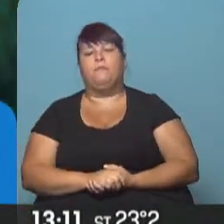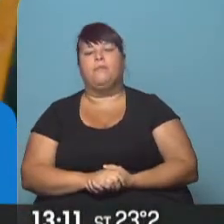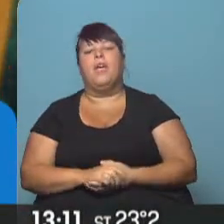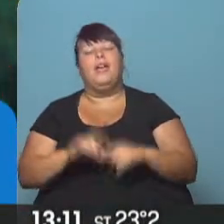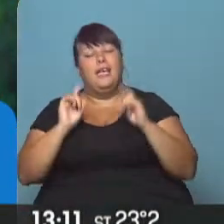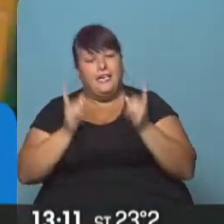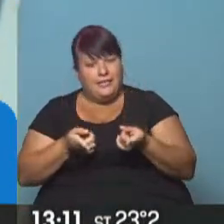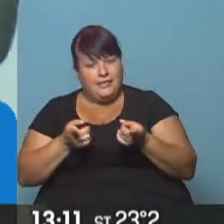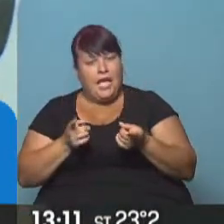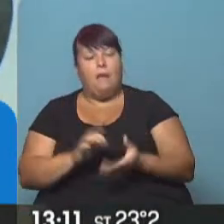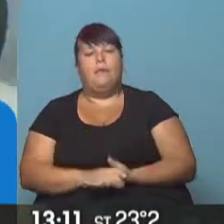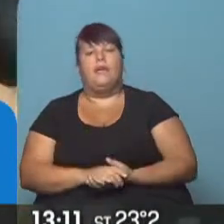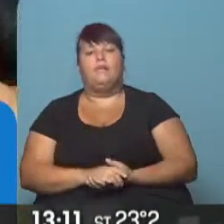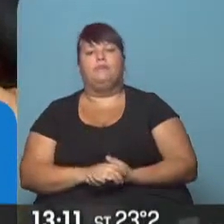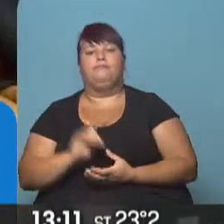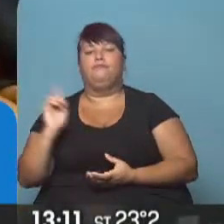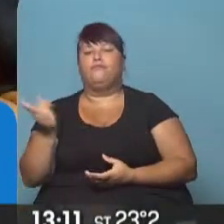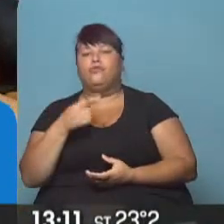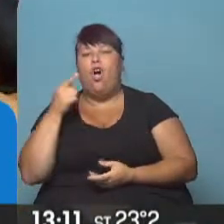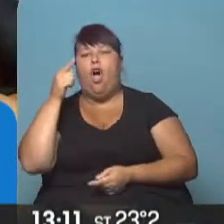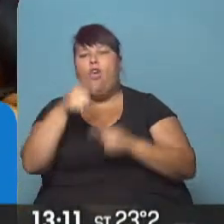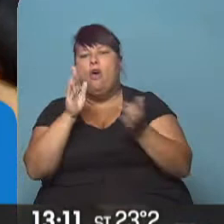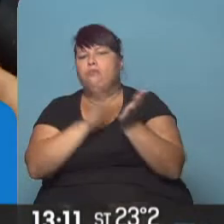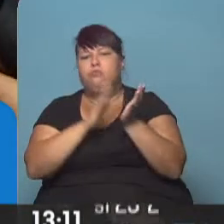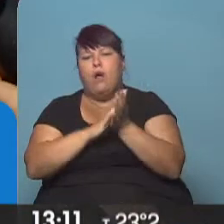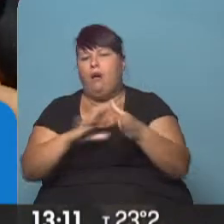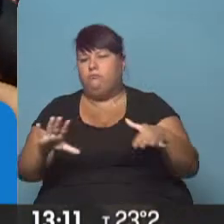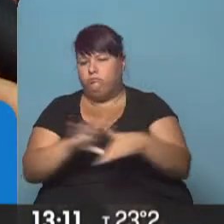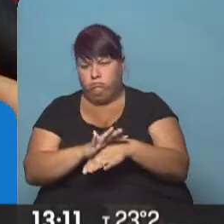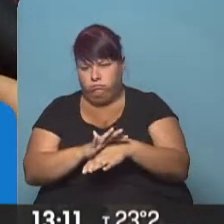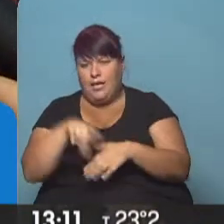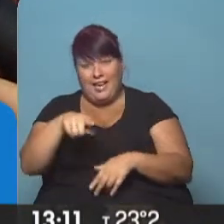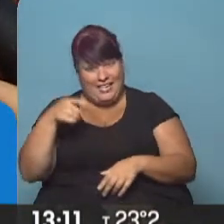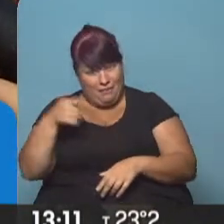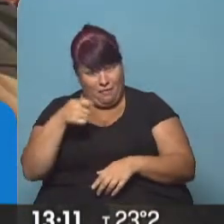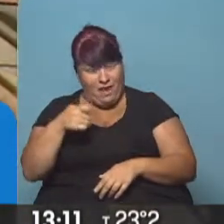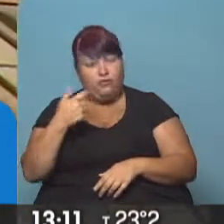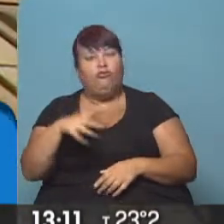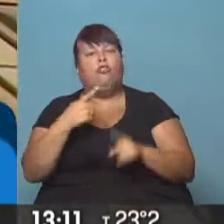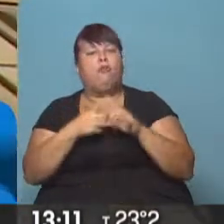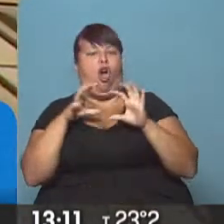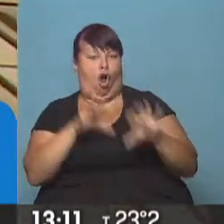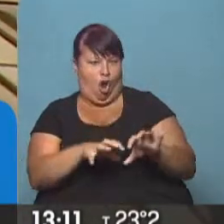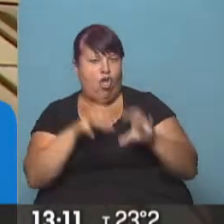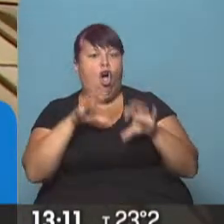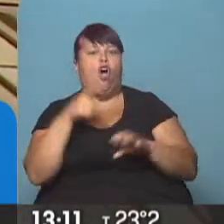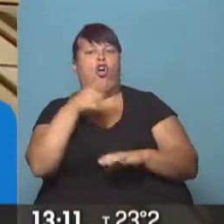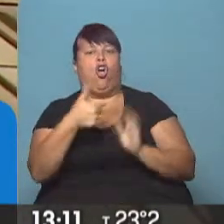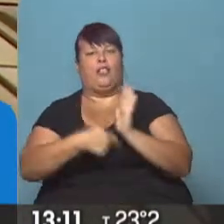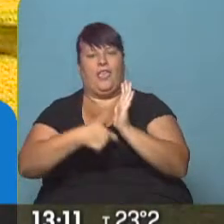sino también todos los indicadores y las pruebas respecto a que este crimen fue motivado por